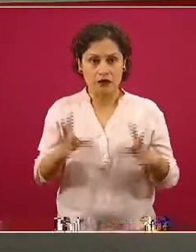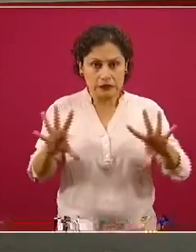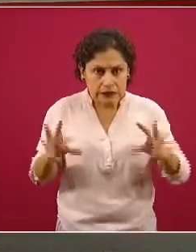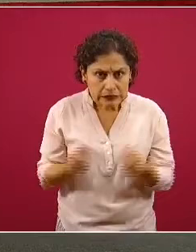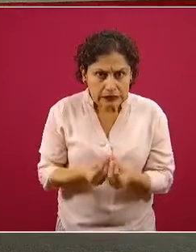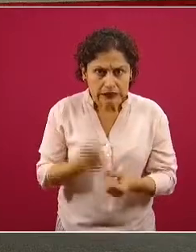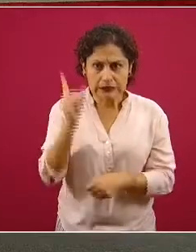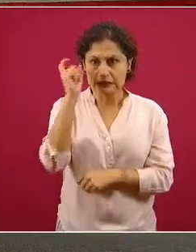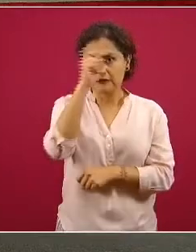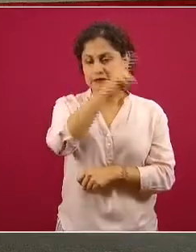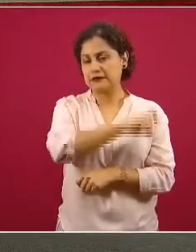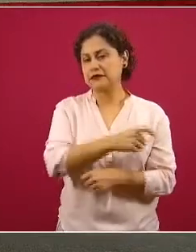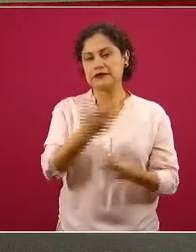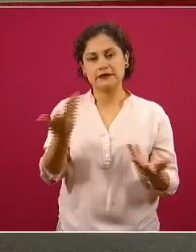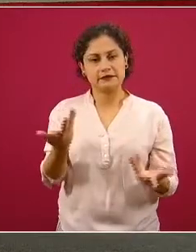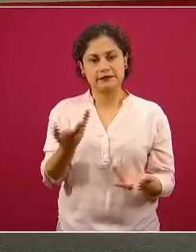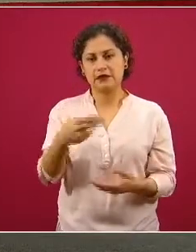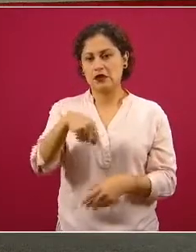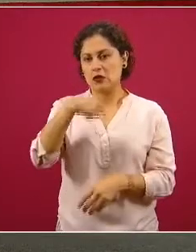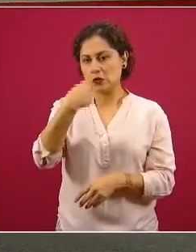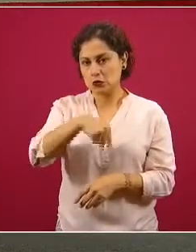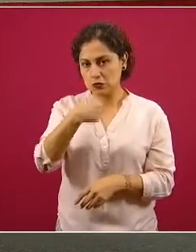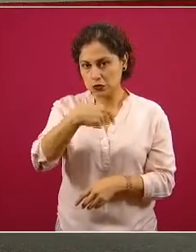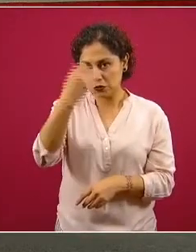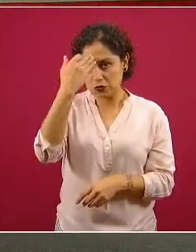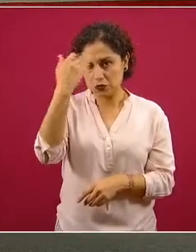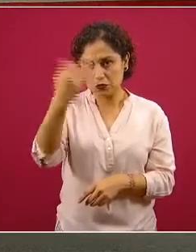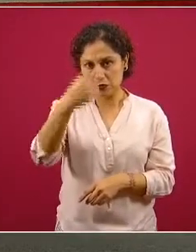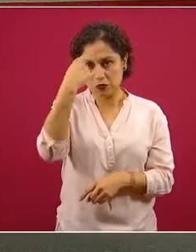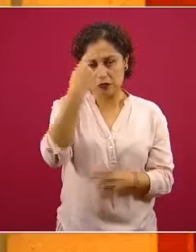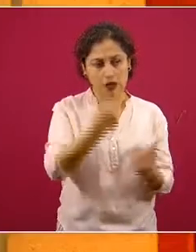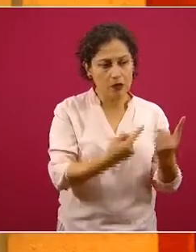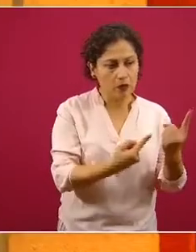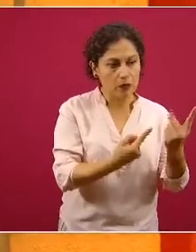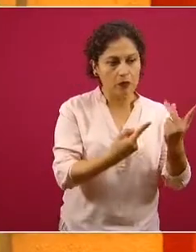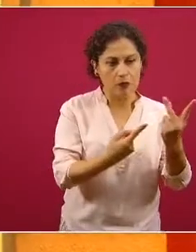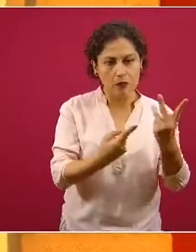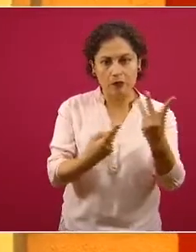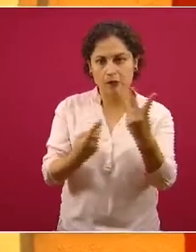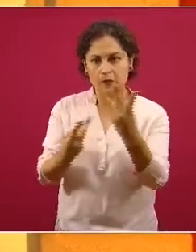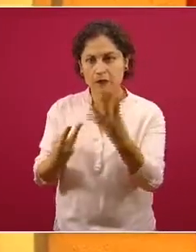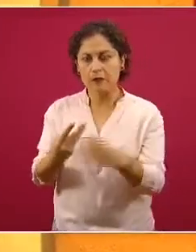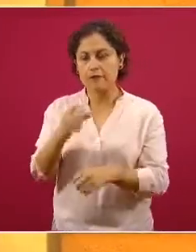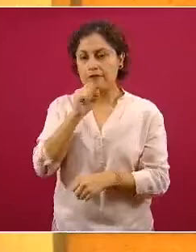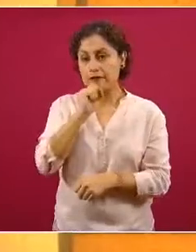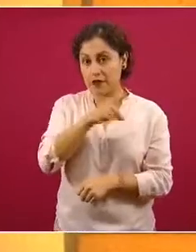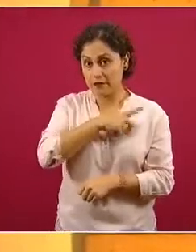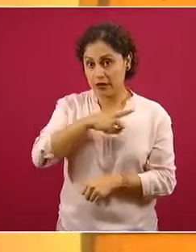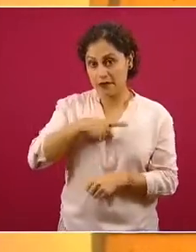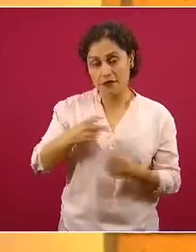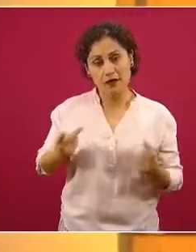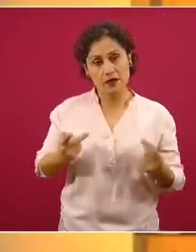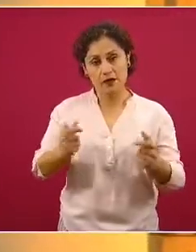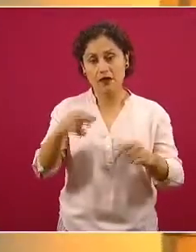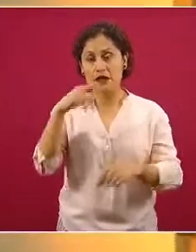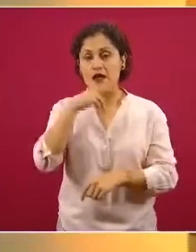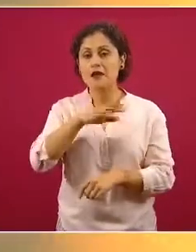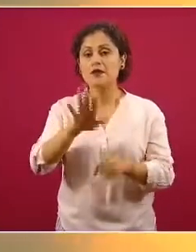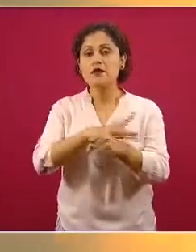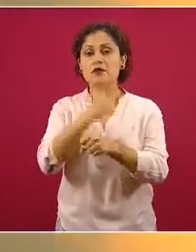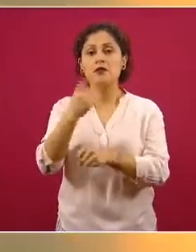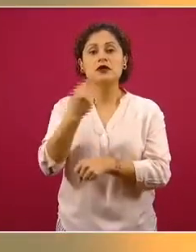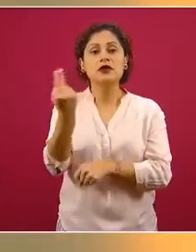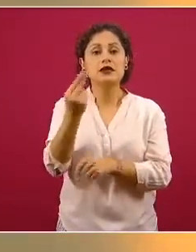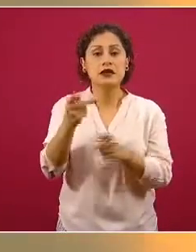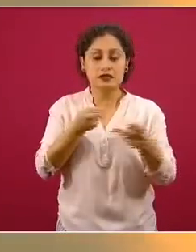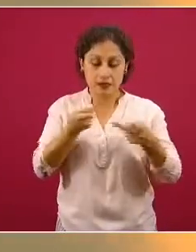ni es efectivo para los fines de orientar las políticas públicas, las intervenciones y el monitoreo de